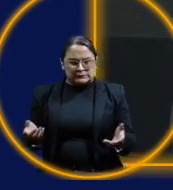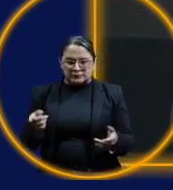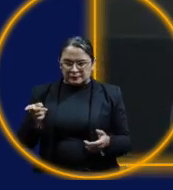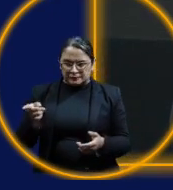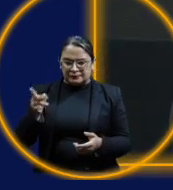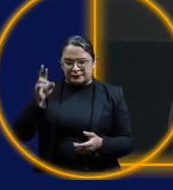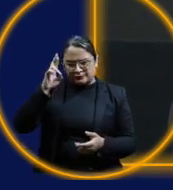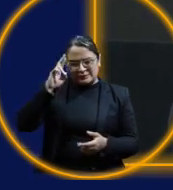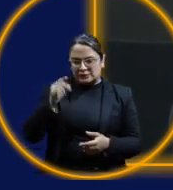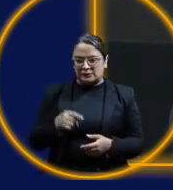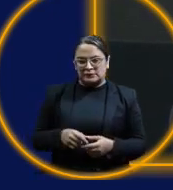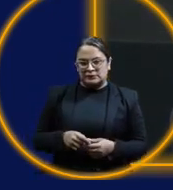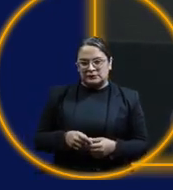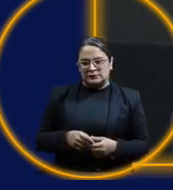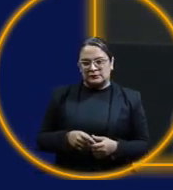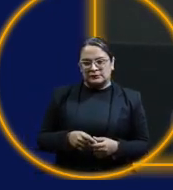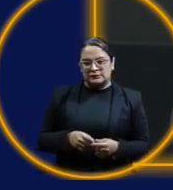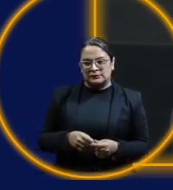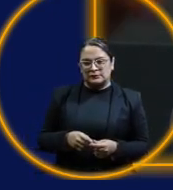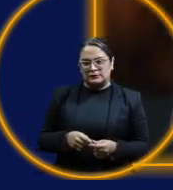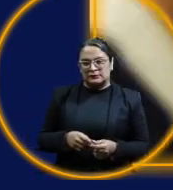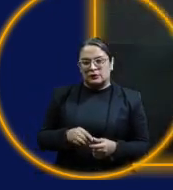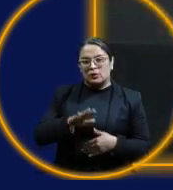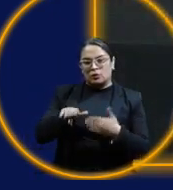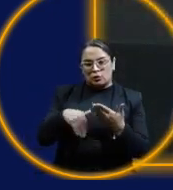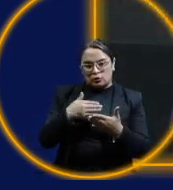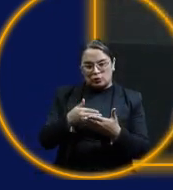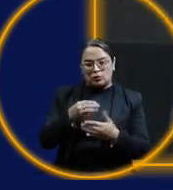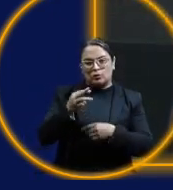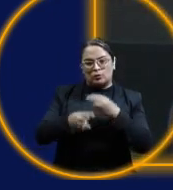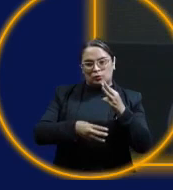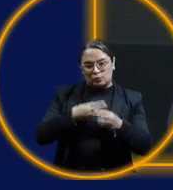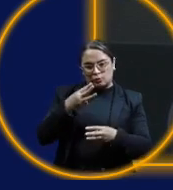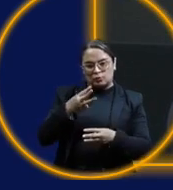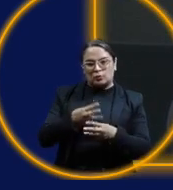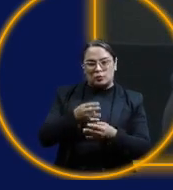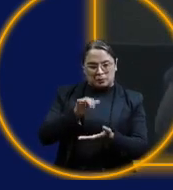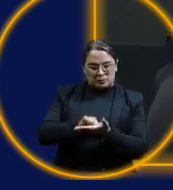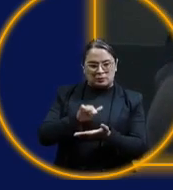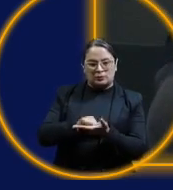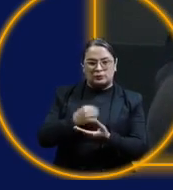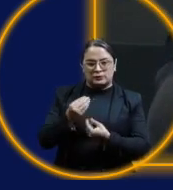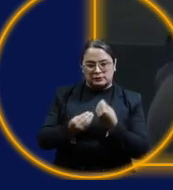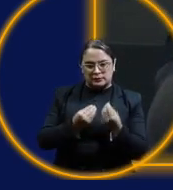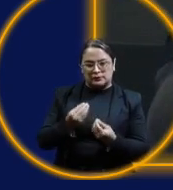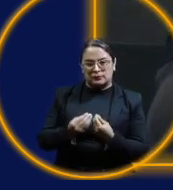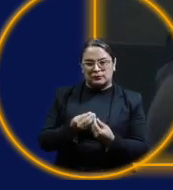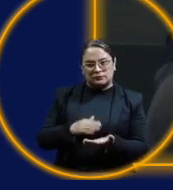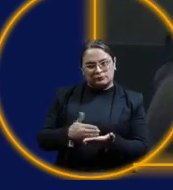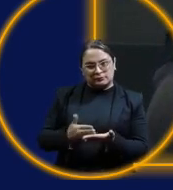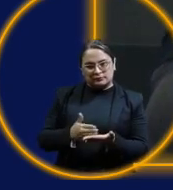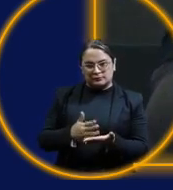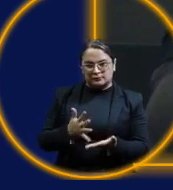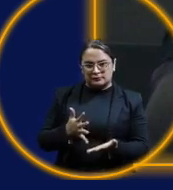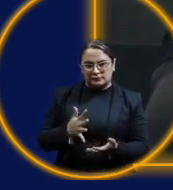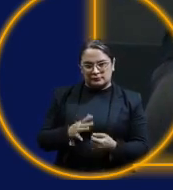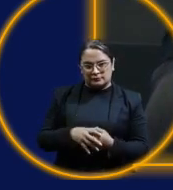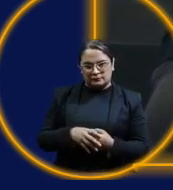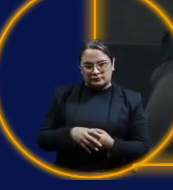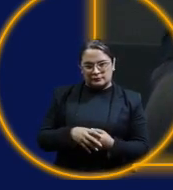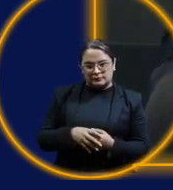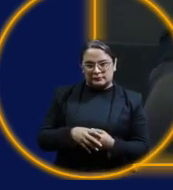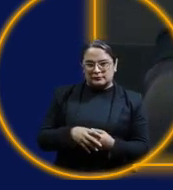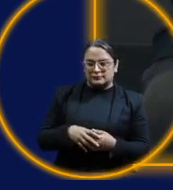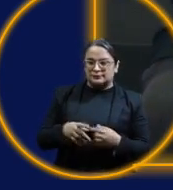dijiste eso crea este ambiente donde tdo el mundo en esencia está haciendo lo mismo si todos están utilizando las mismas